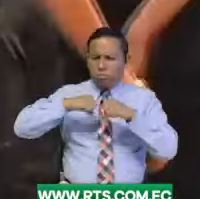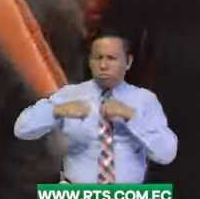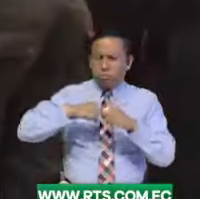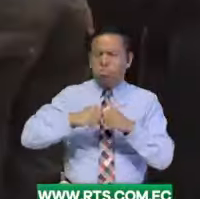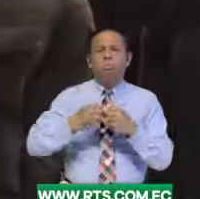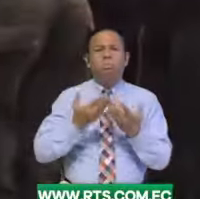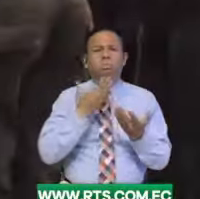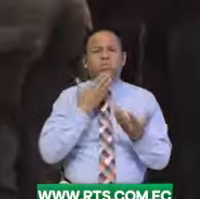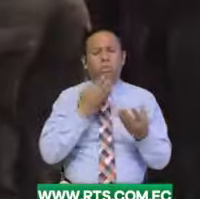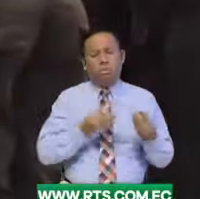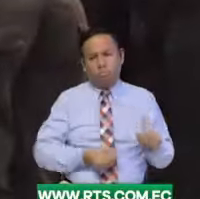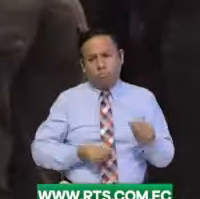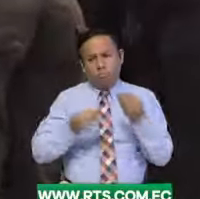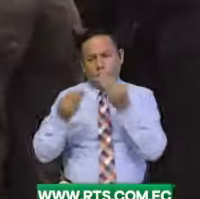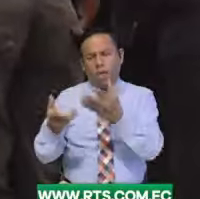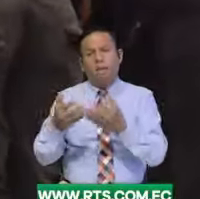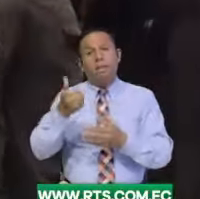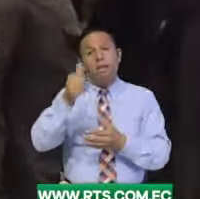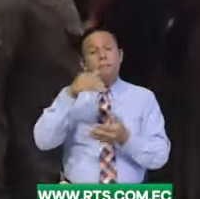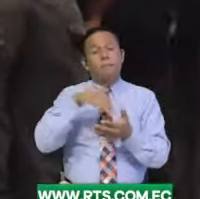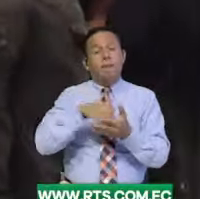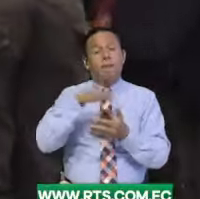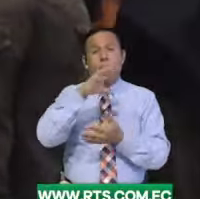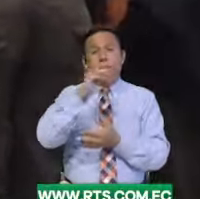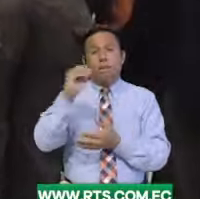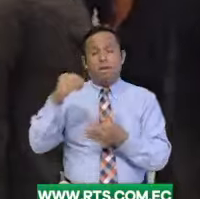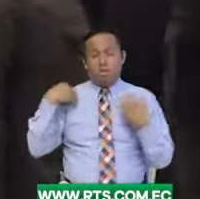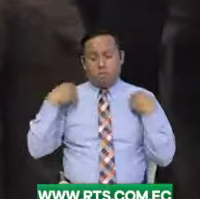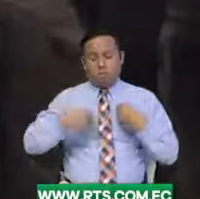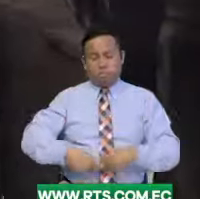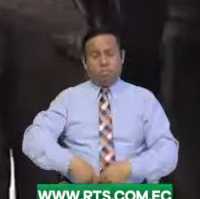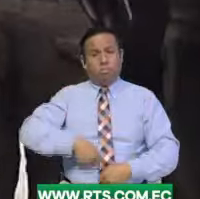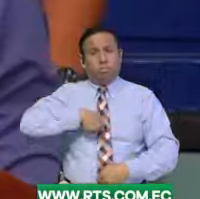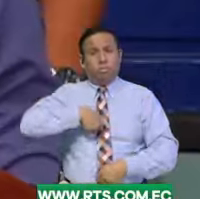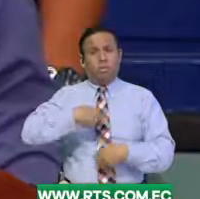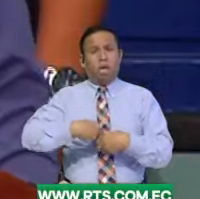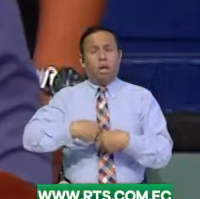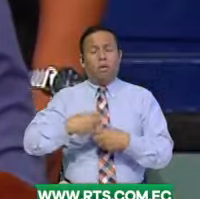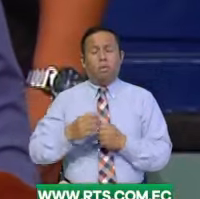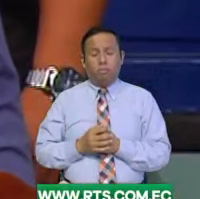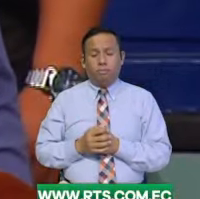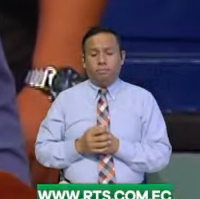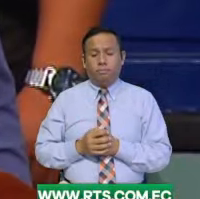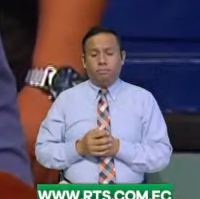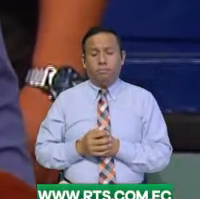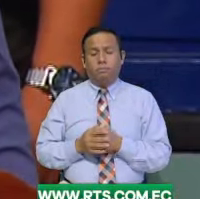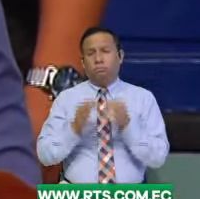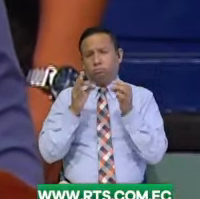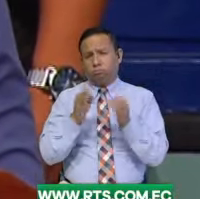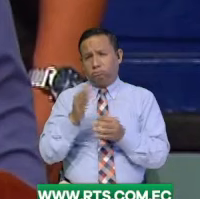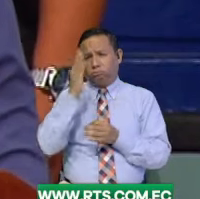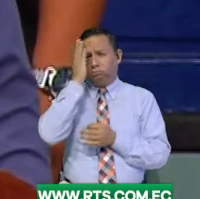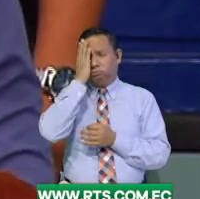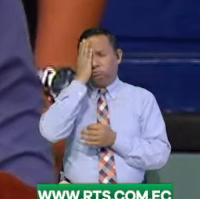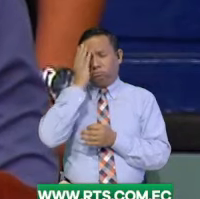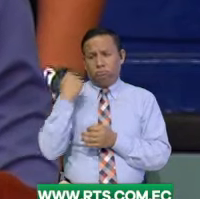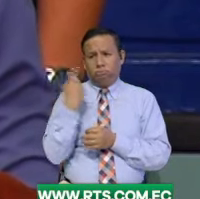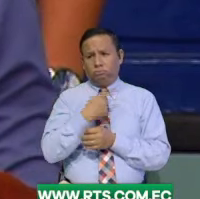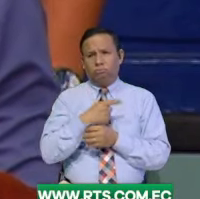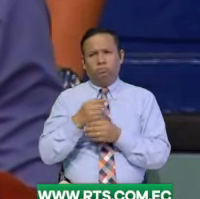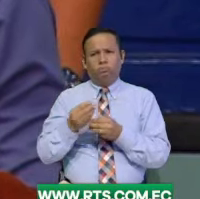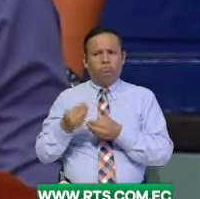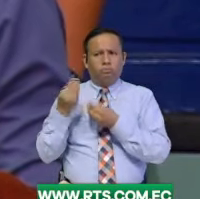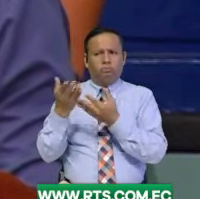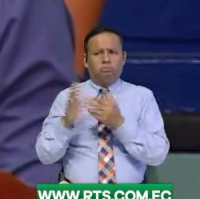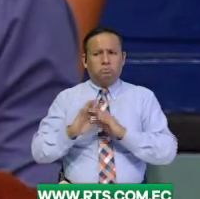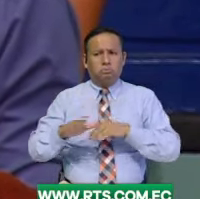estos 10.500 chalecos antibalas. Estamos claros que reconstruir nuestra seguridad no es una tarea de